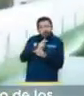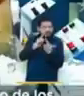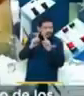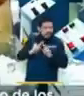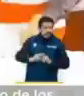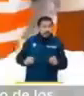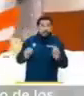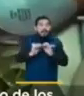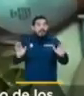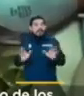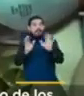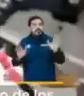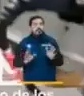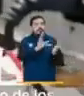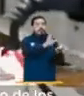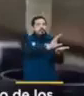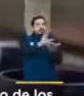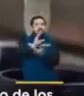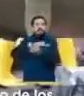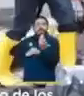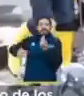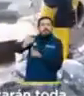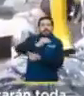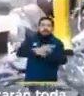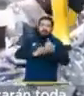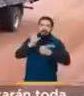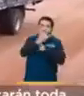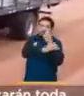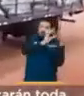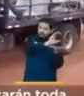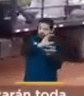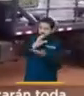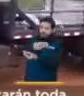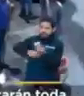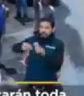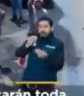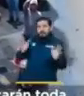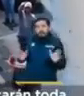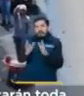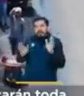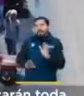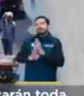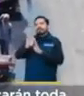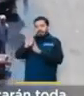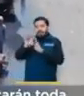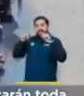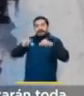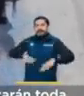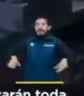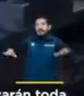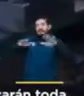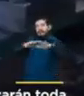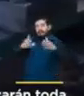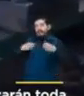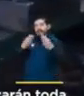los hogares, sino que estimularemos el arribo de nuevas inversiones que dinamizarán